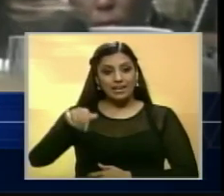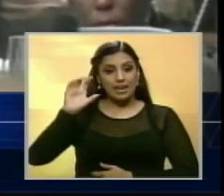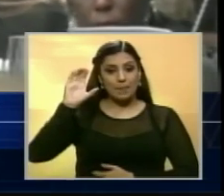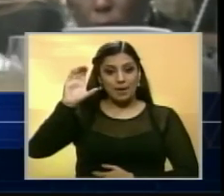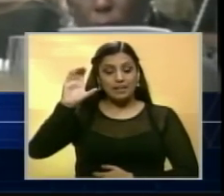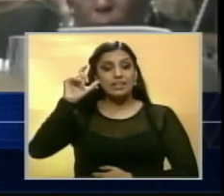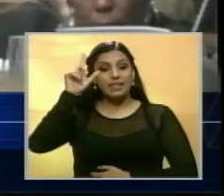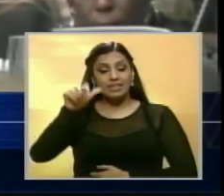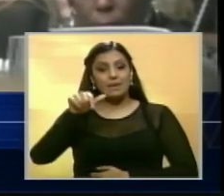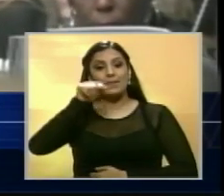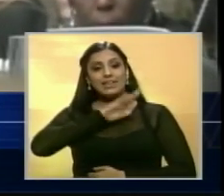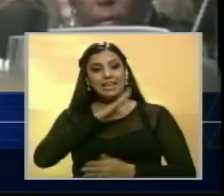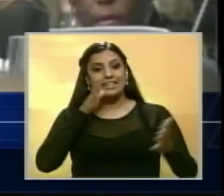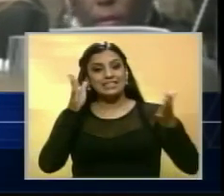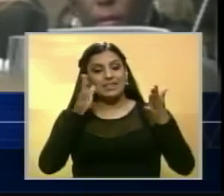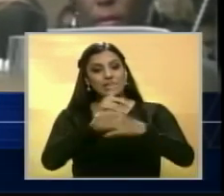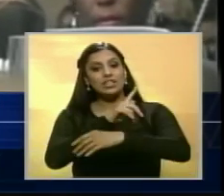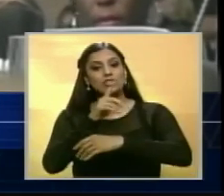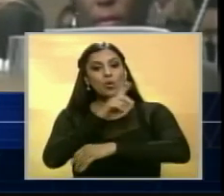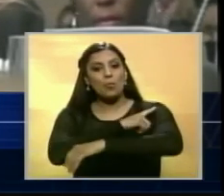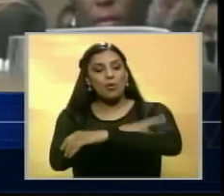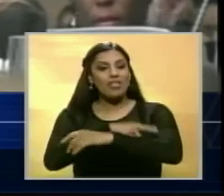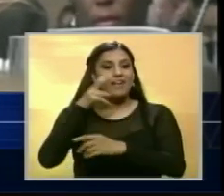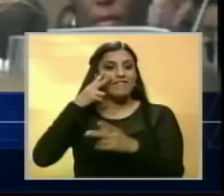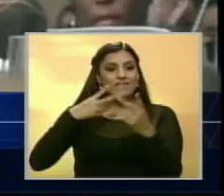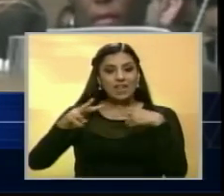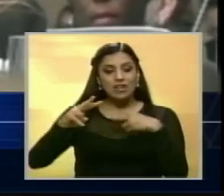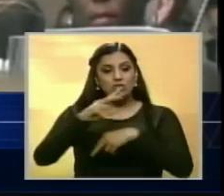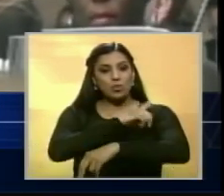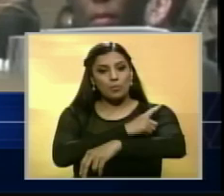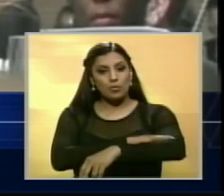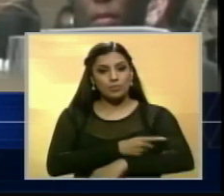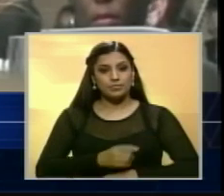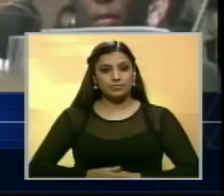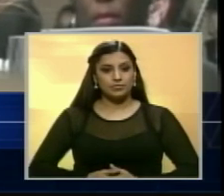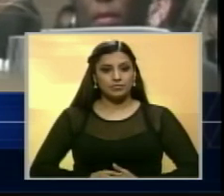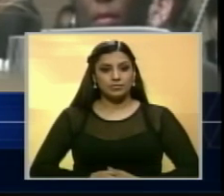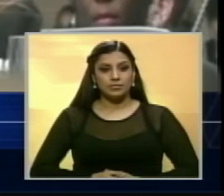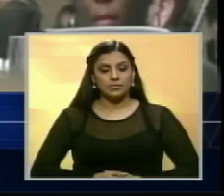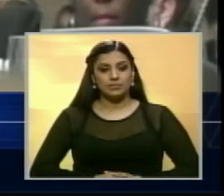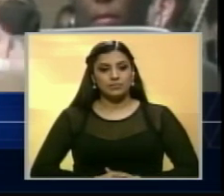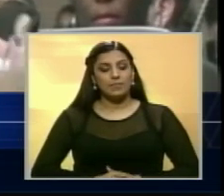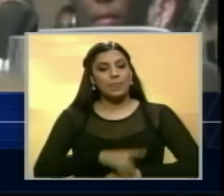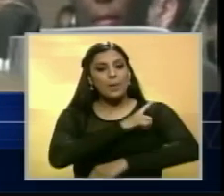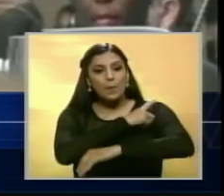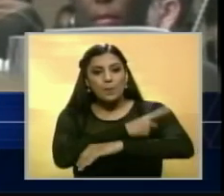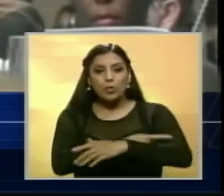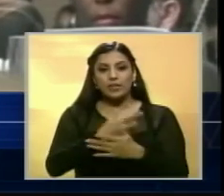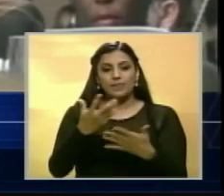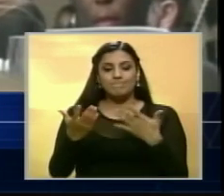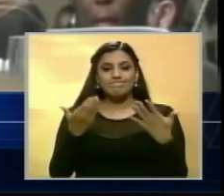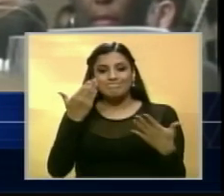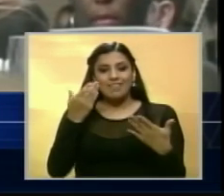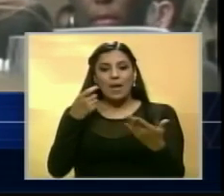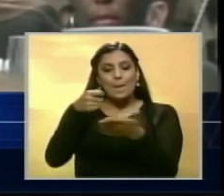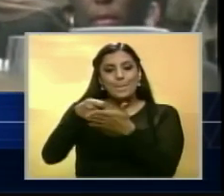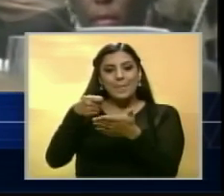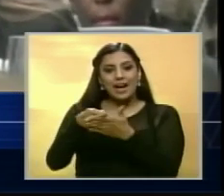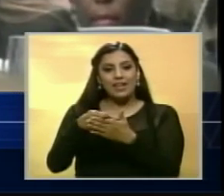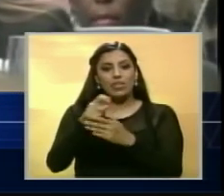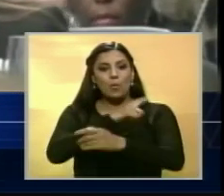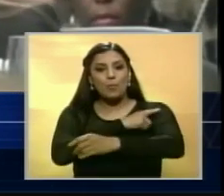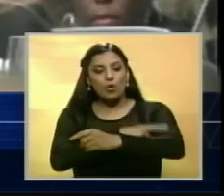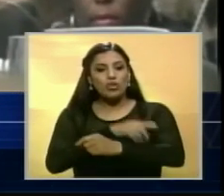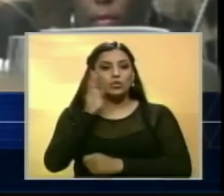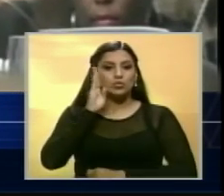región, y para ello se sirven de poderes fácticos poderosísimos, poderes financieros,